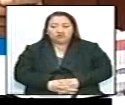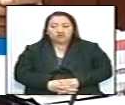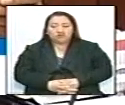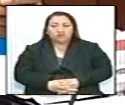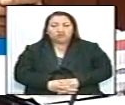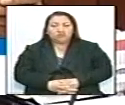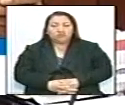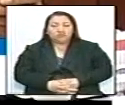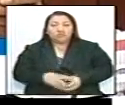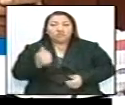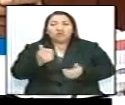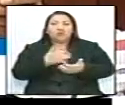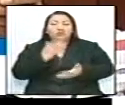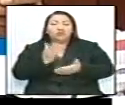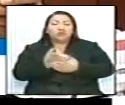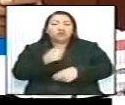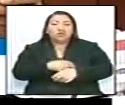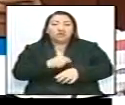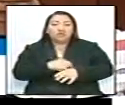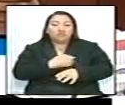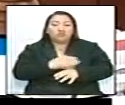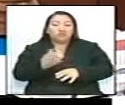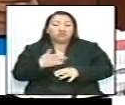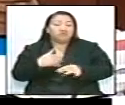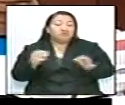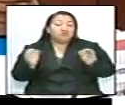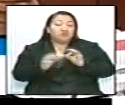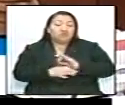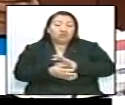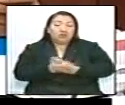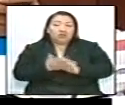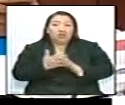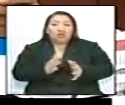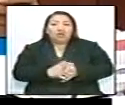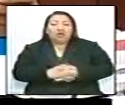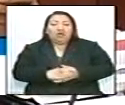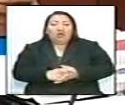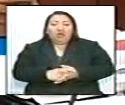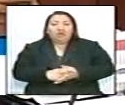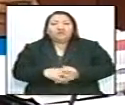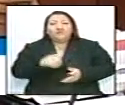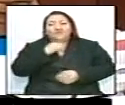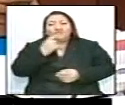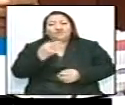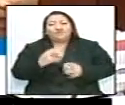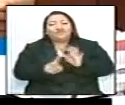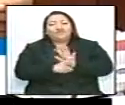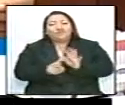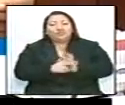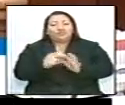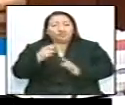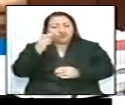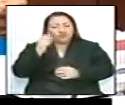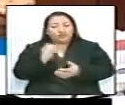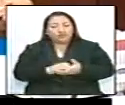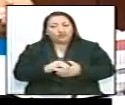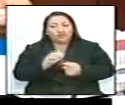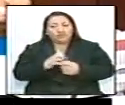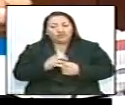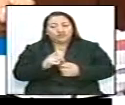¿Cuál es el problema en los plazos? Ninguno. Lo que pasa es que falta voluntad política. Y es más